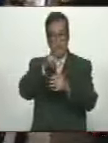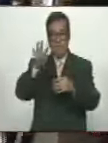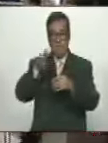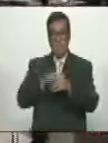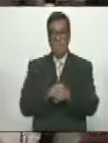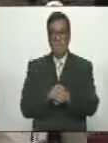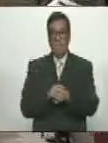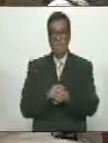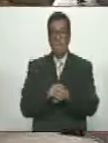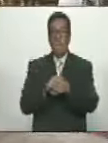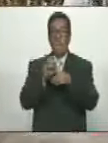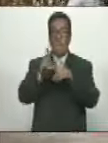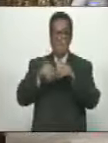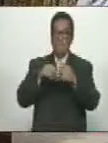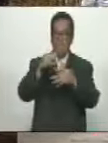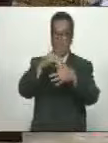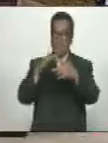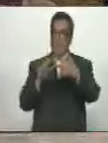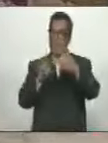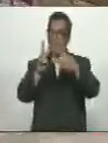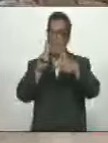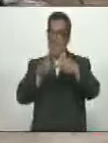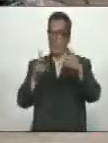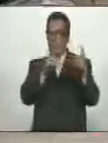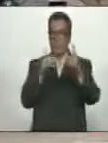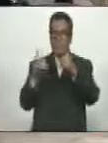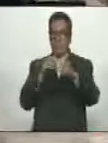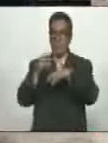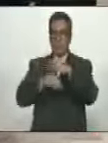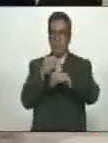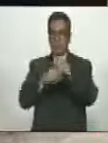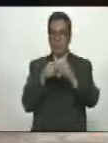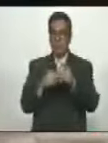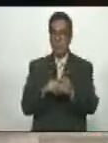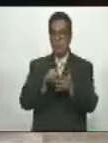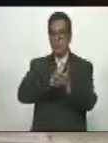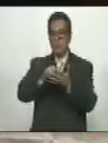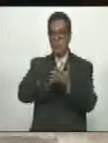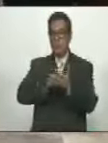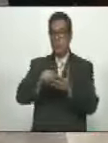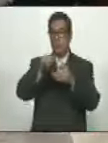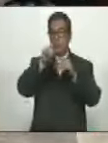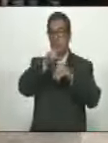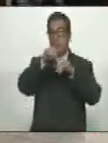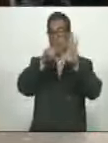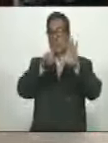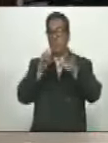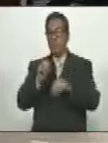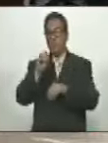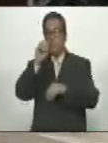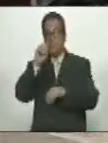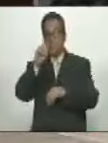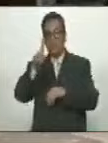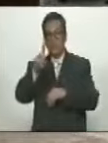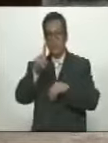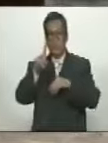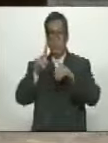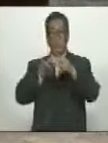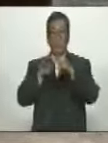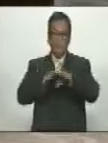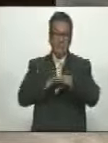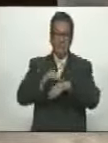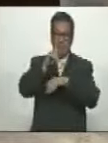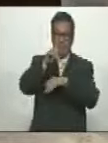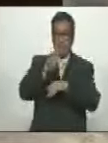a los fines de su segunda discusión, de conformidad con lo establecido en el artículo 106 del reglamento interior y de